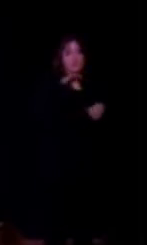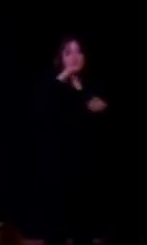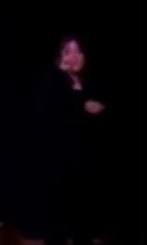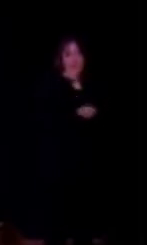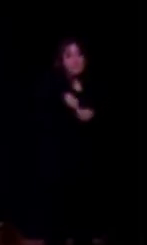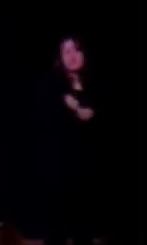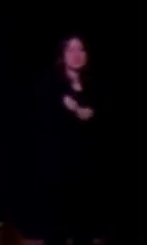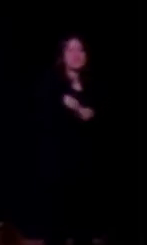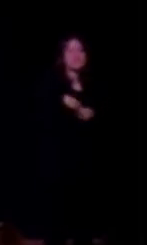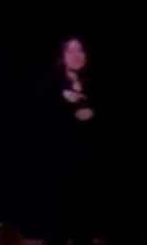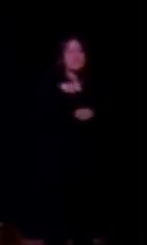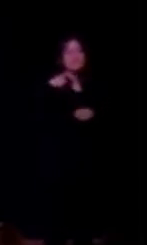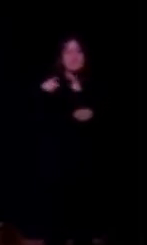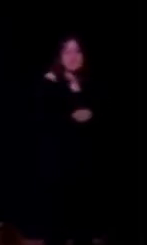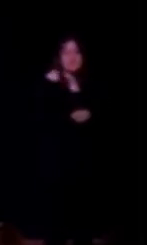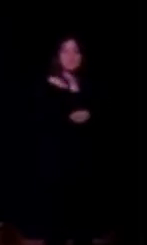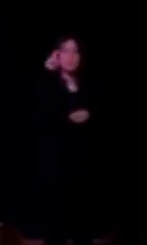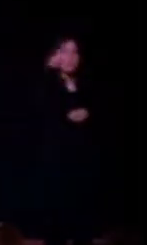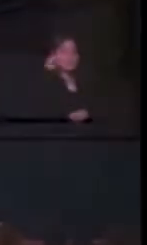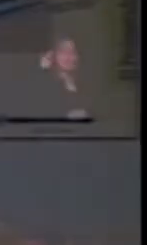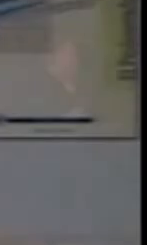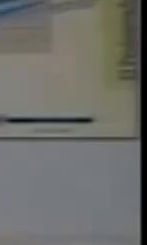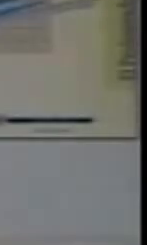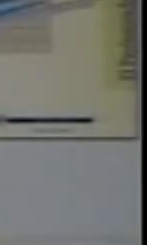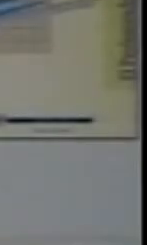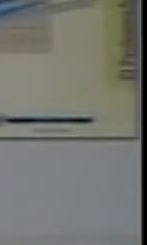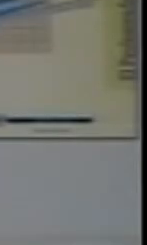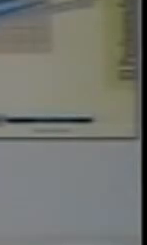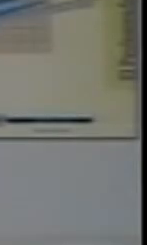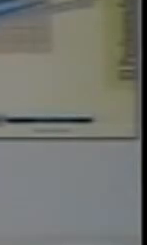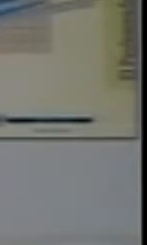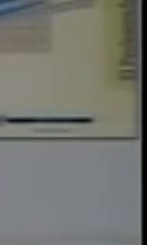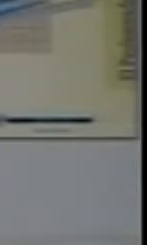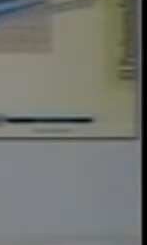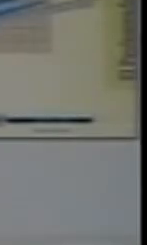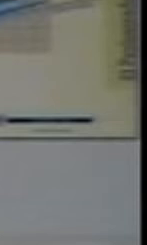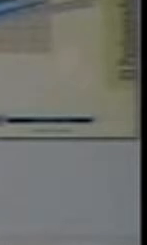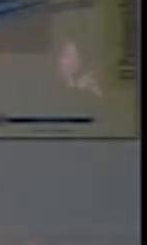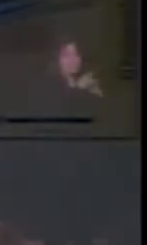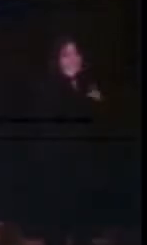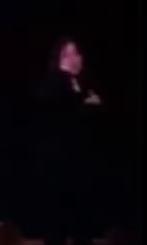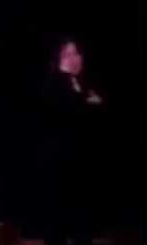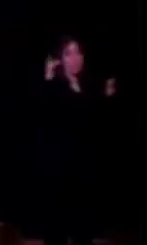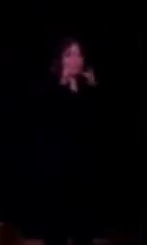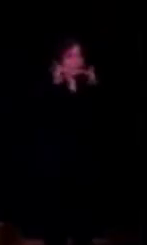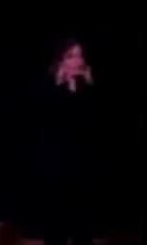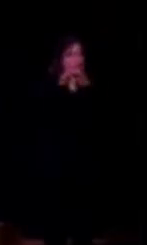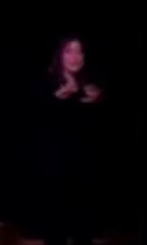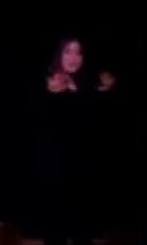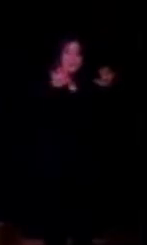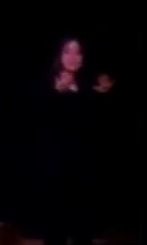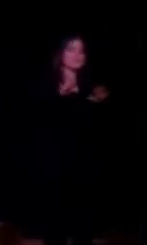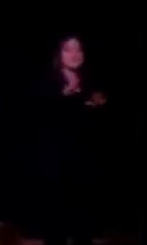tiempos de atención directa alumnado pero lo más importante los cuatro quintos de su jornada eran para apoyar al